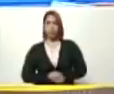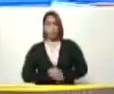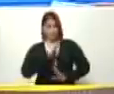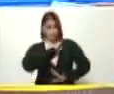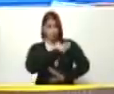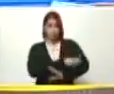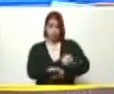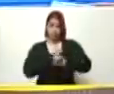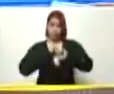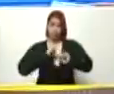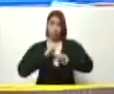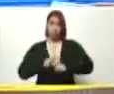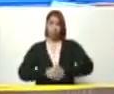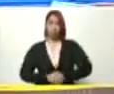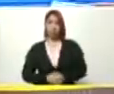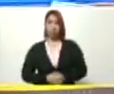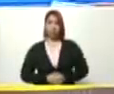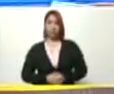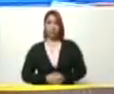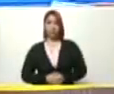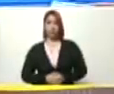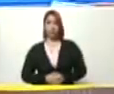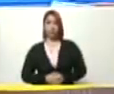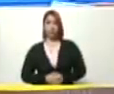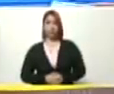fuertes, poderosos, aceitados.